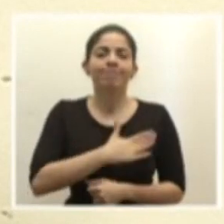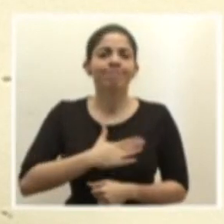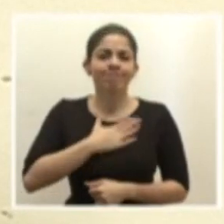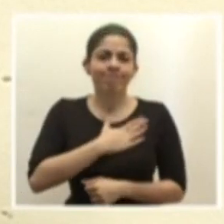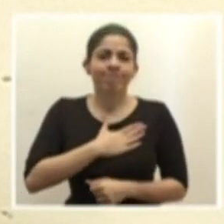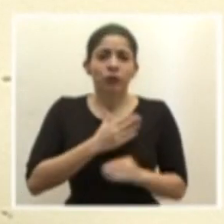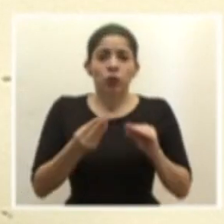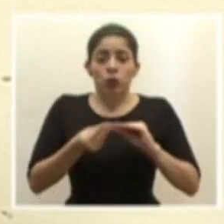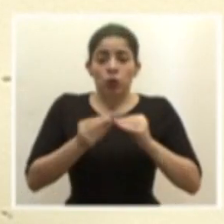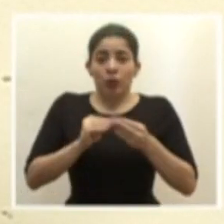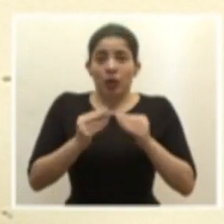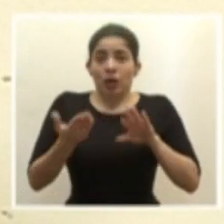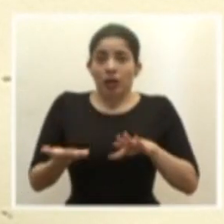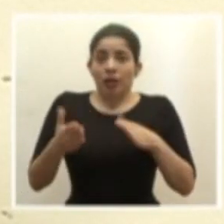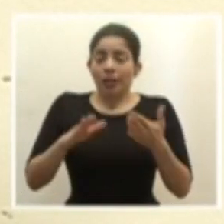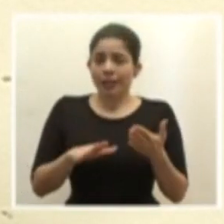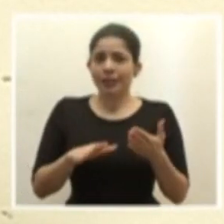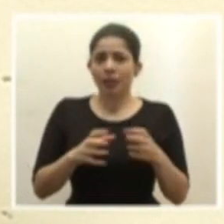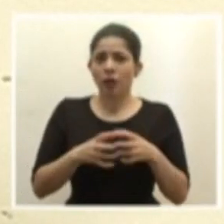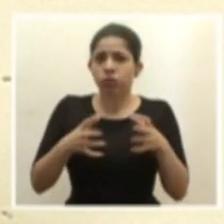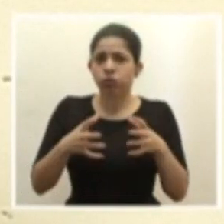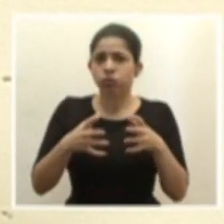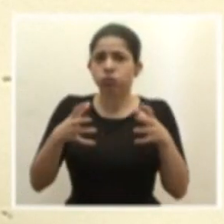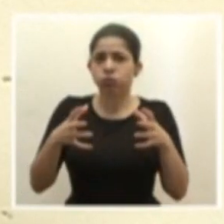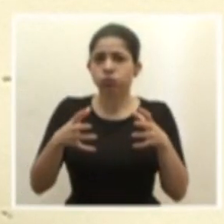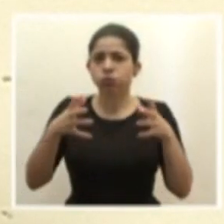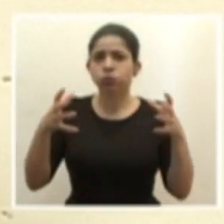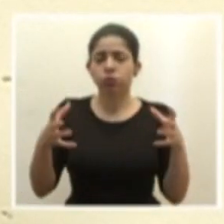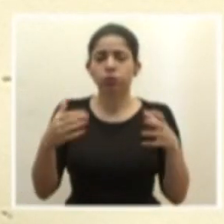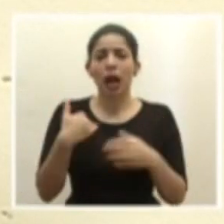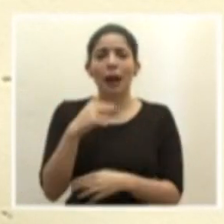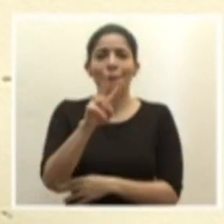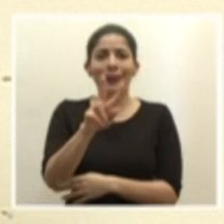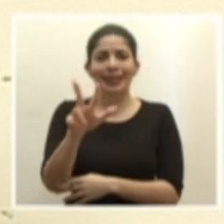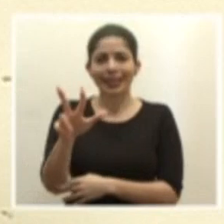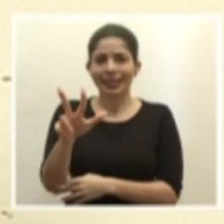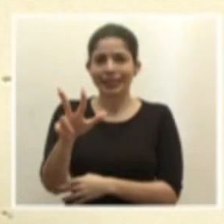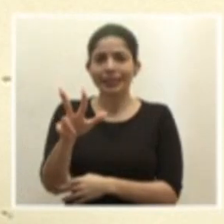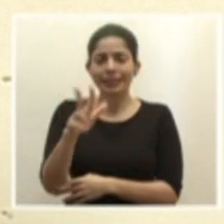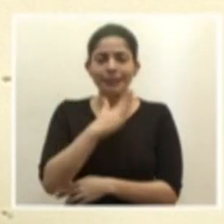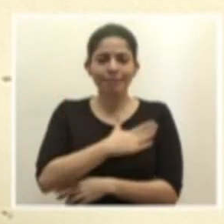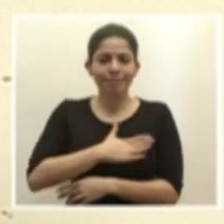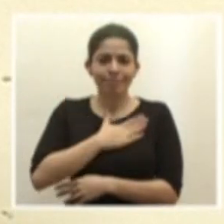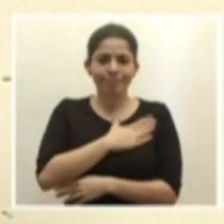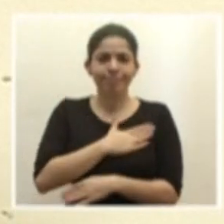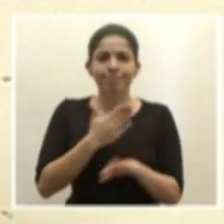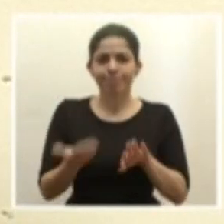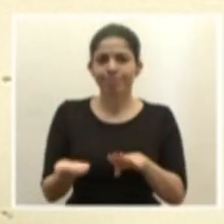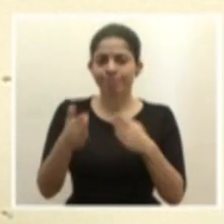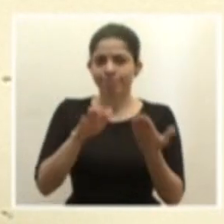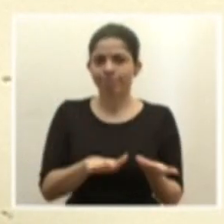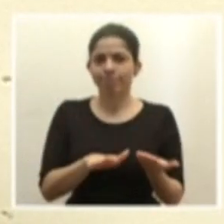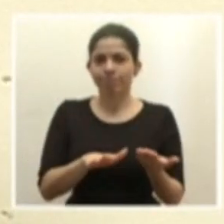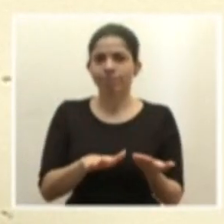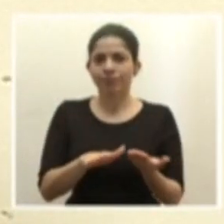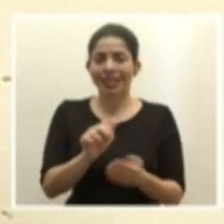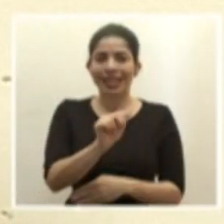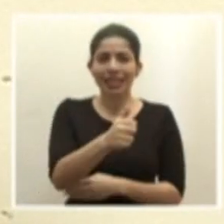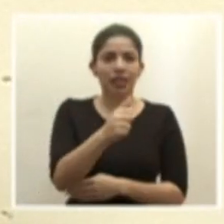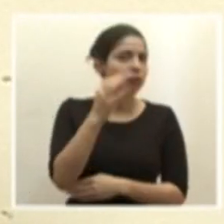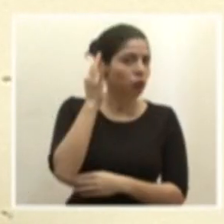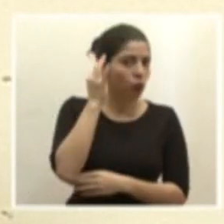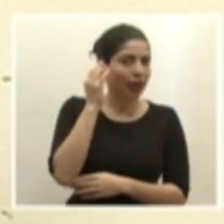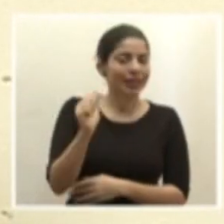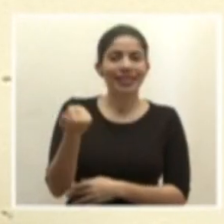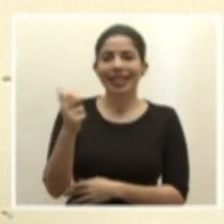Lamentablemente la cifra de fallecidos ha venido incrementándose, se registran 23 lamentables fallecimientos, 10